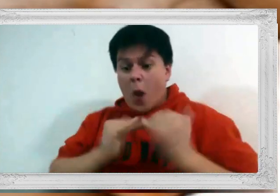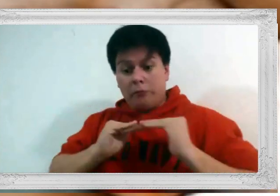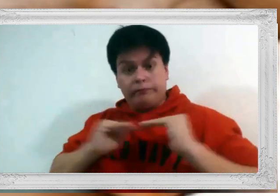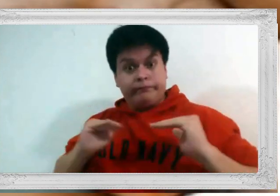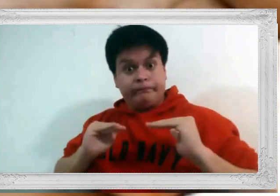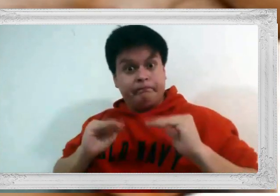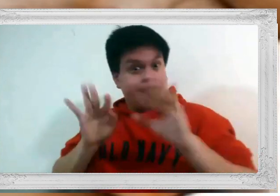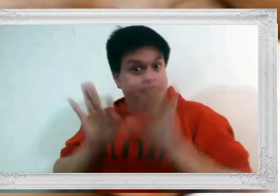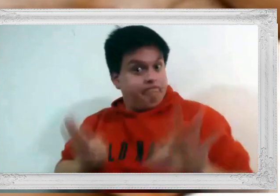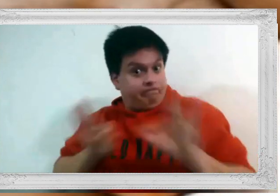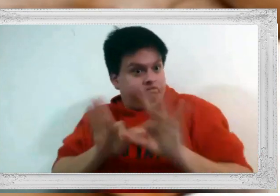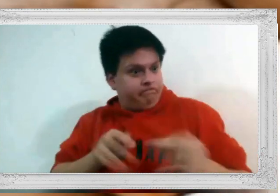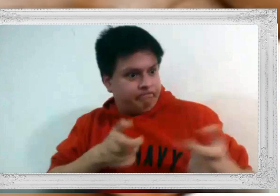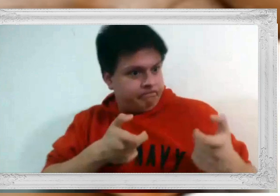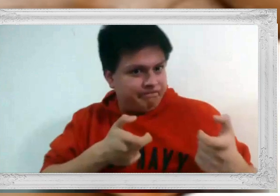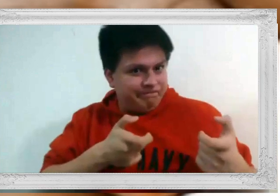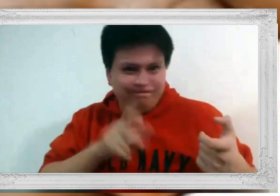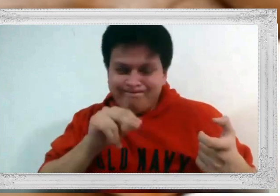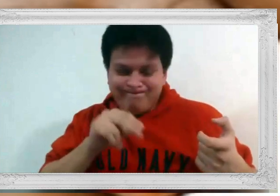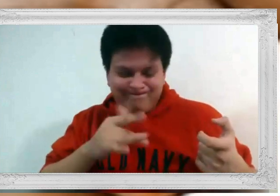billetera, sino de corazón.